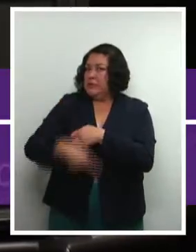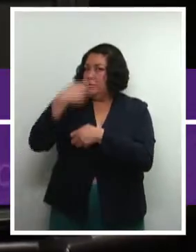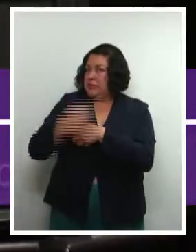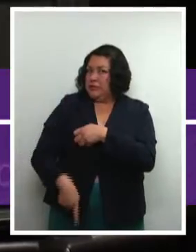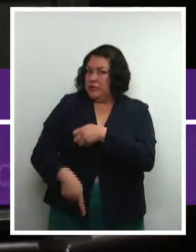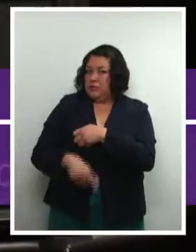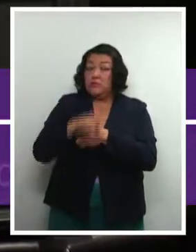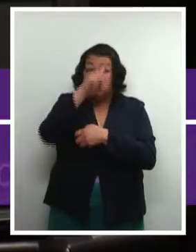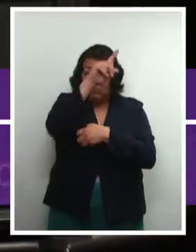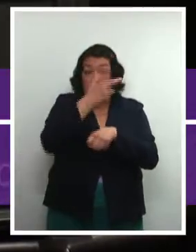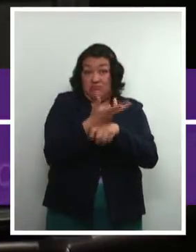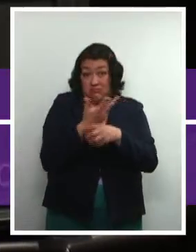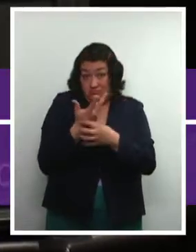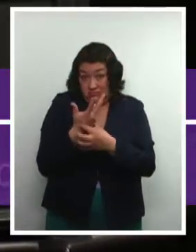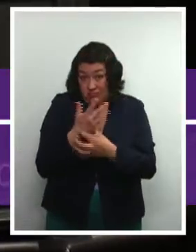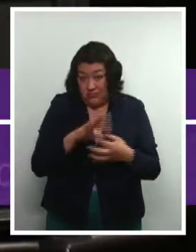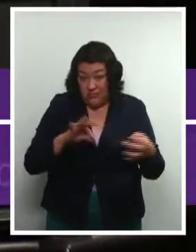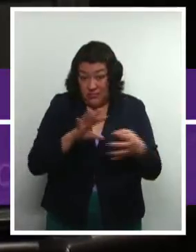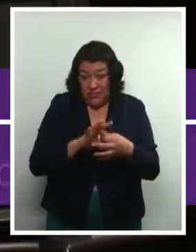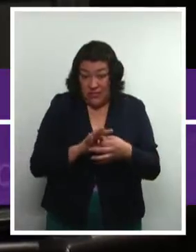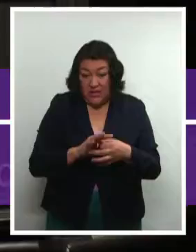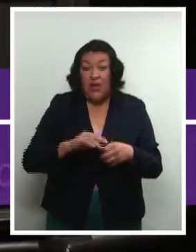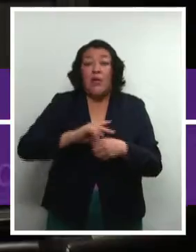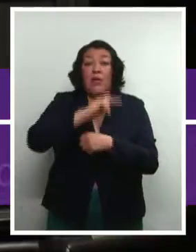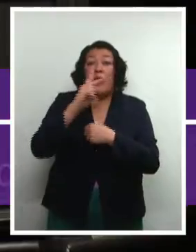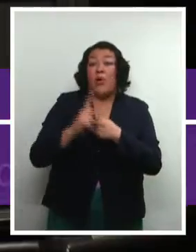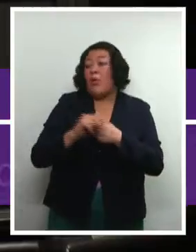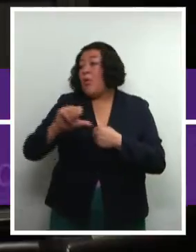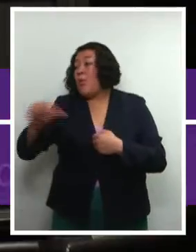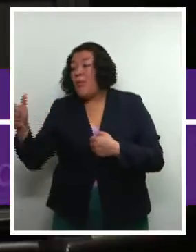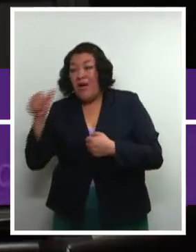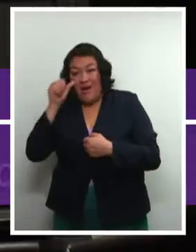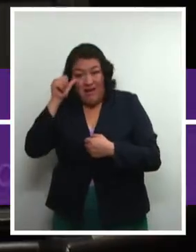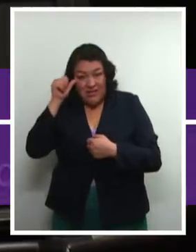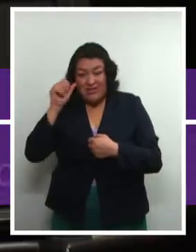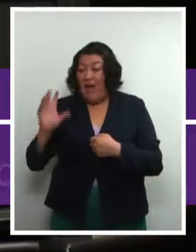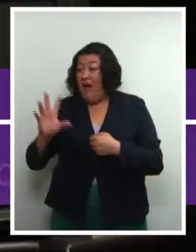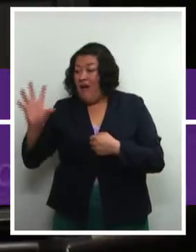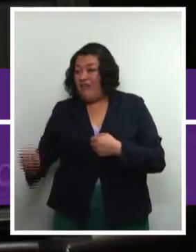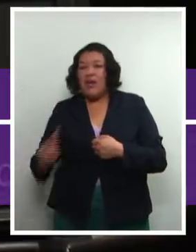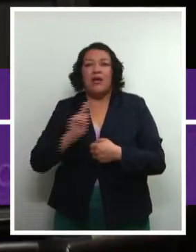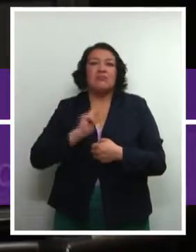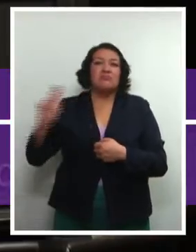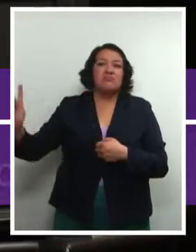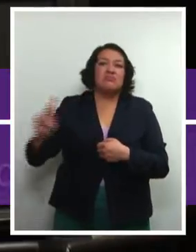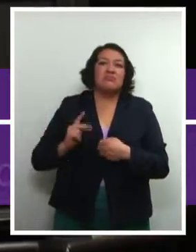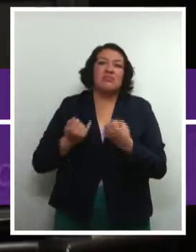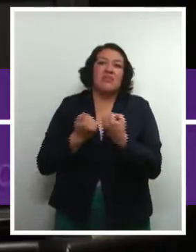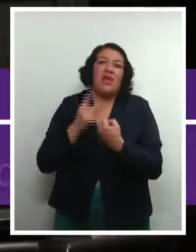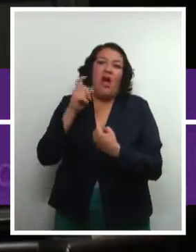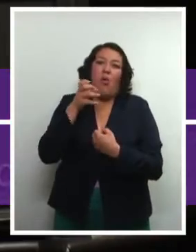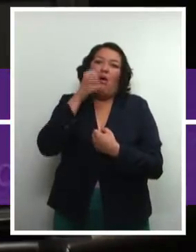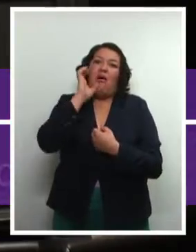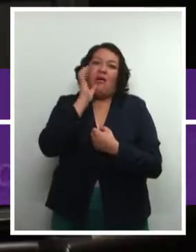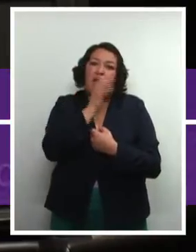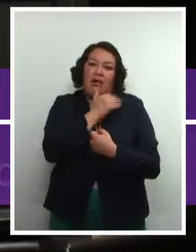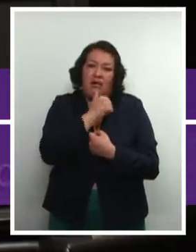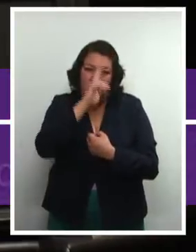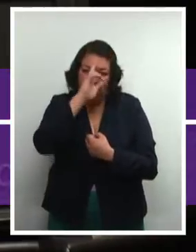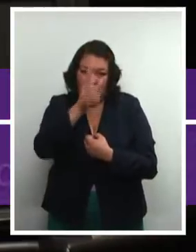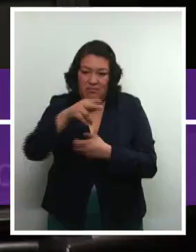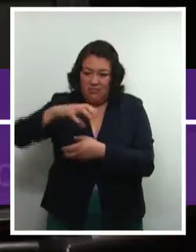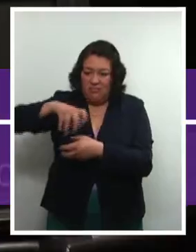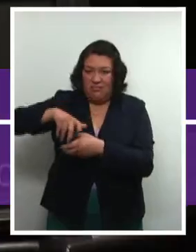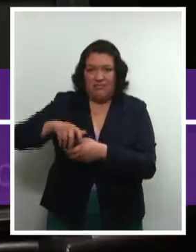lo que nos coloca al mismo nivel que países asiáticos y africanos. El agua, sin duda, es uno de los problemas